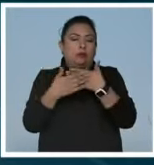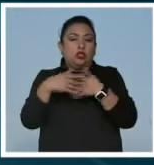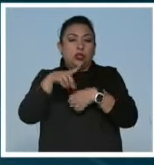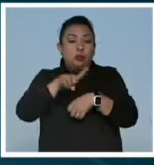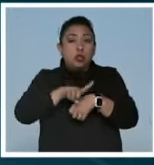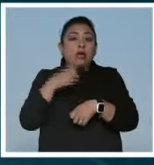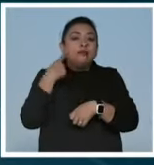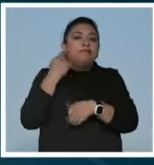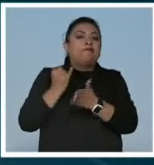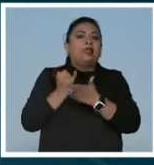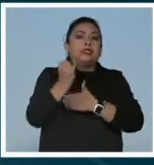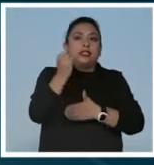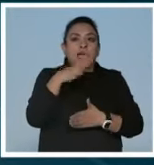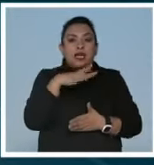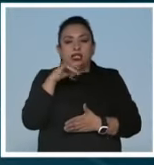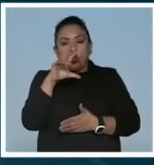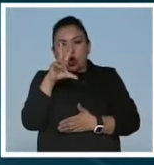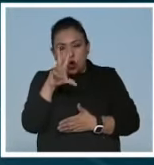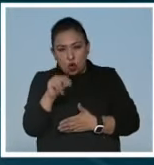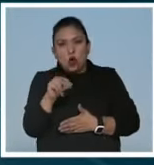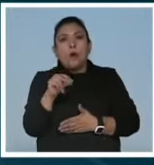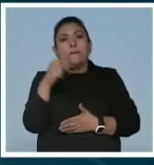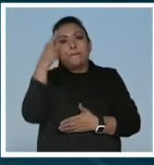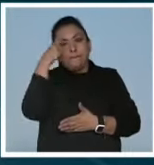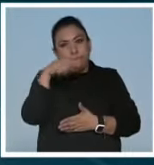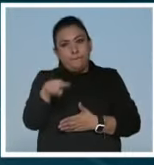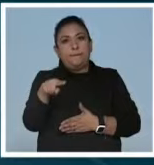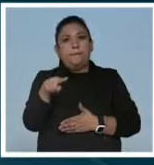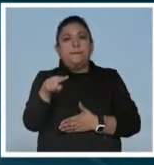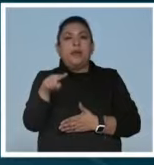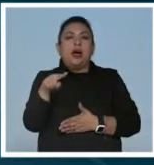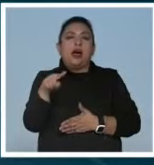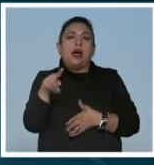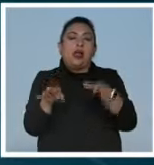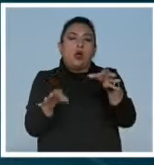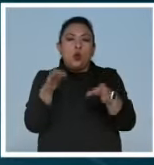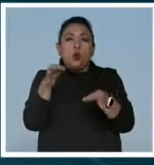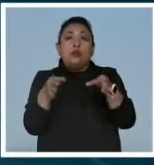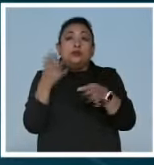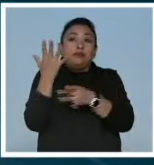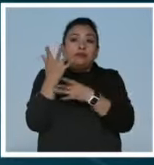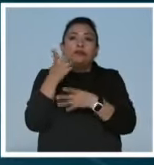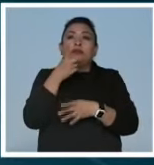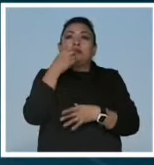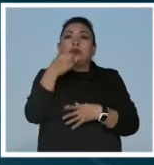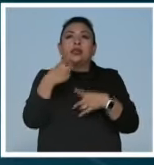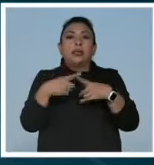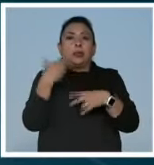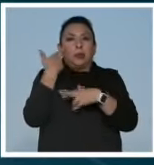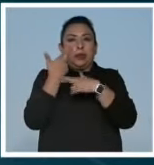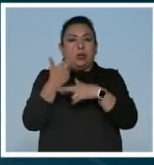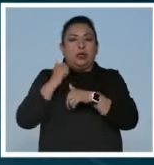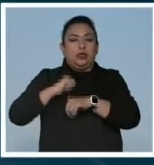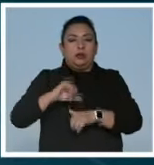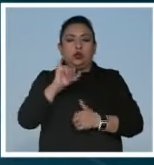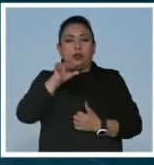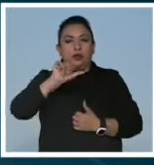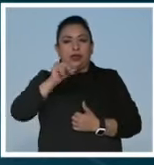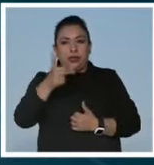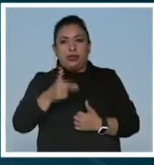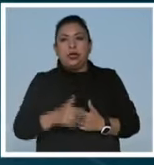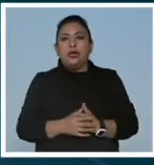va a determinar si existen elementos suficientes para vincularlos a proceso. Escuchemos qué dicen al respecto los encargados de el INAH.